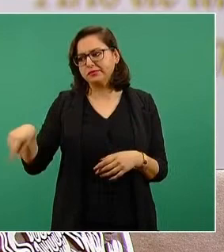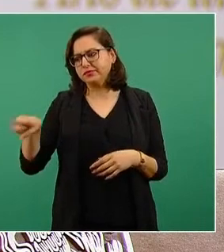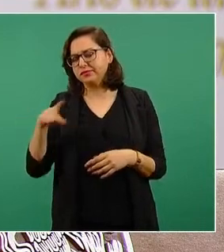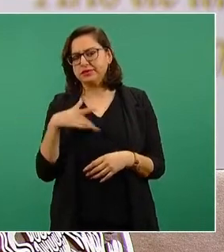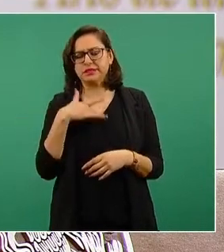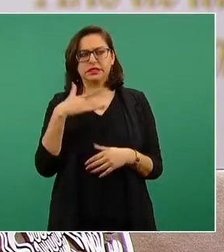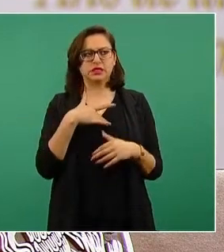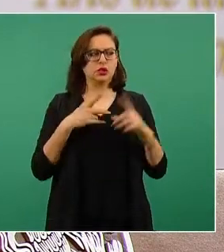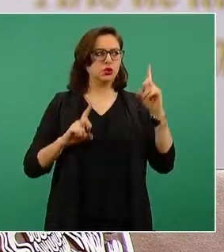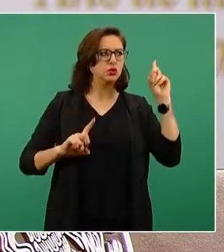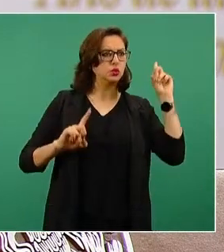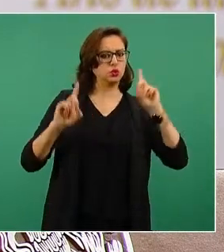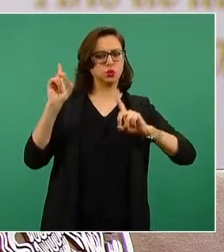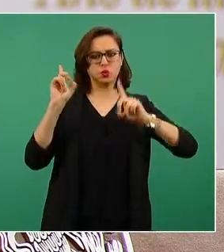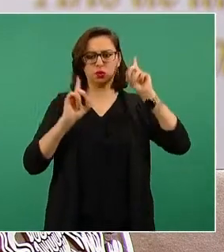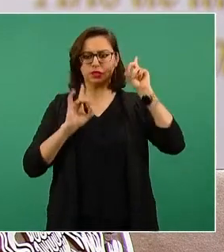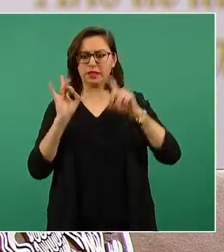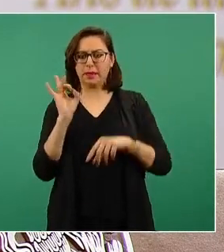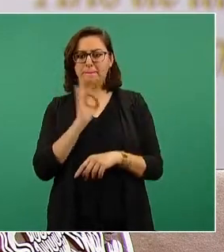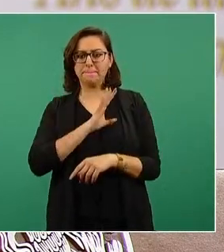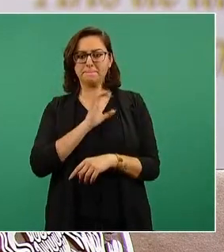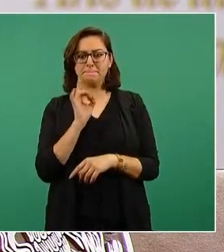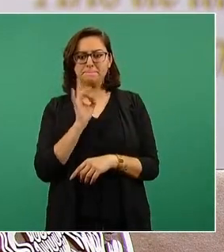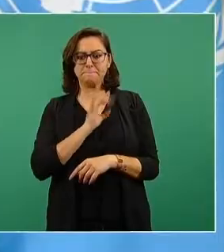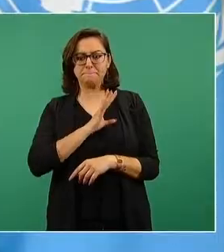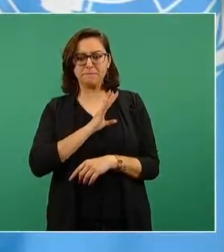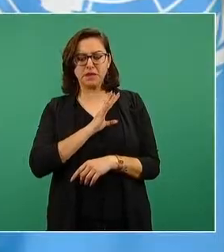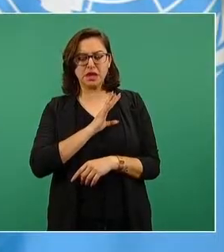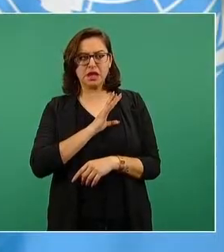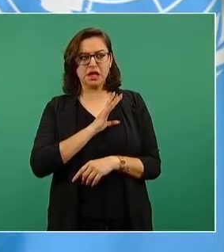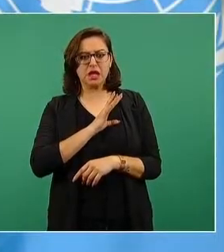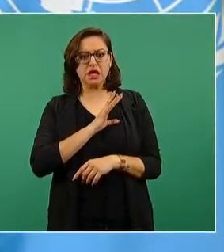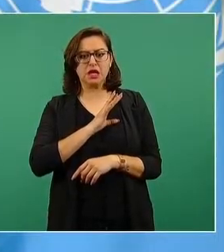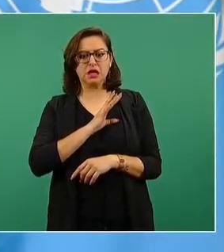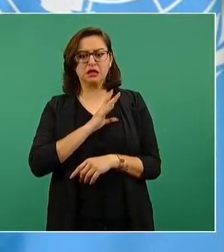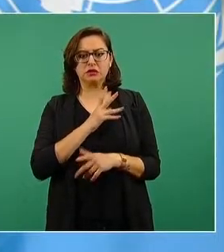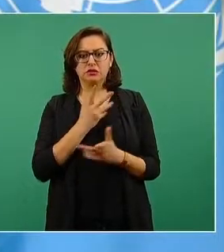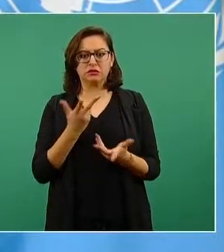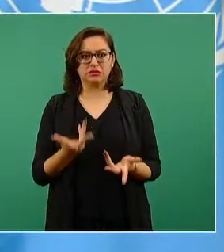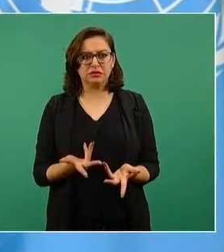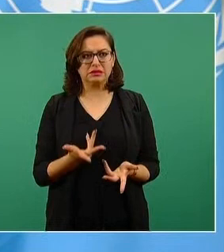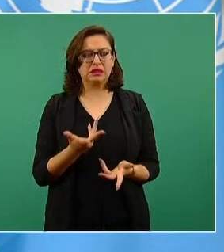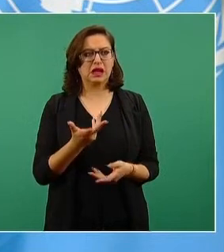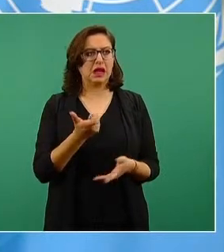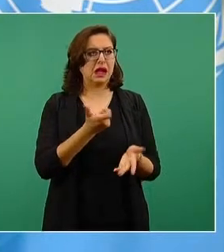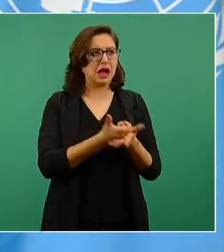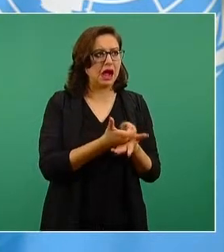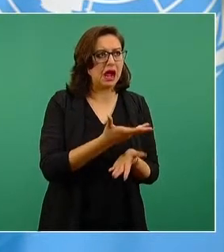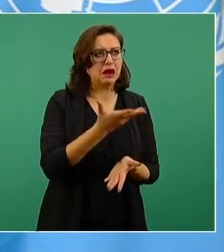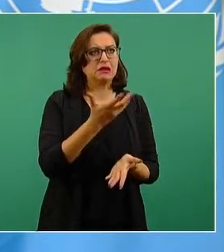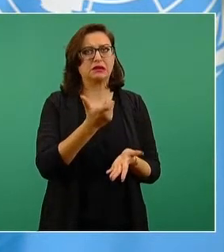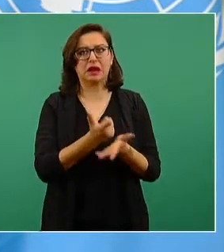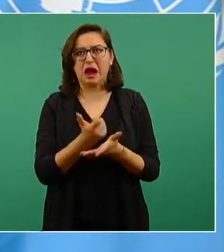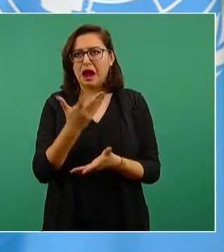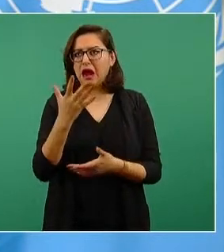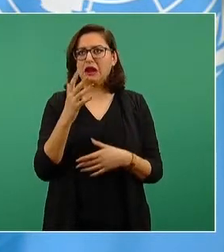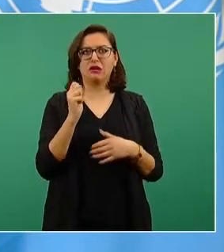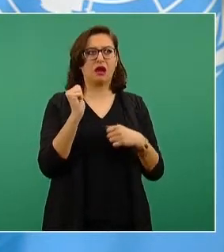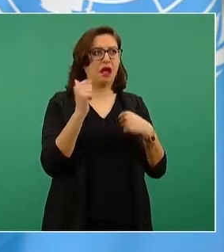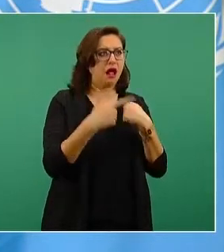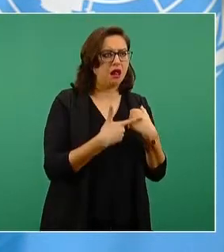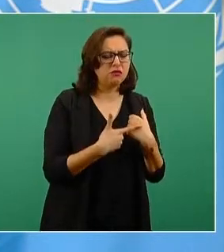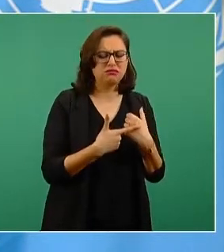incertidumbre de los aumentos constantes de precio. No se